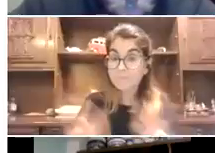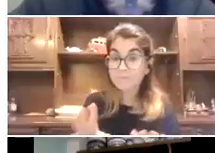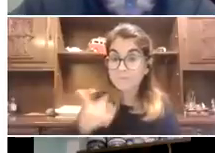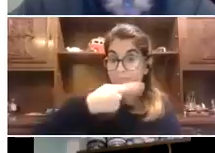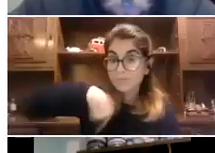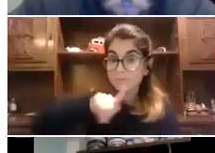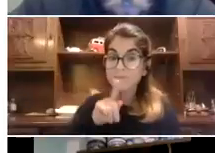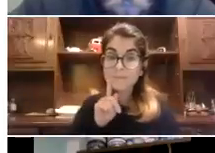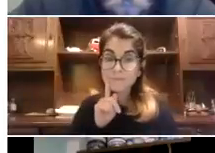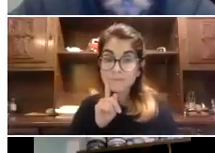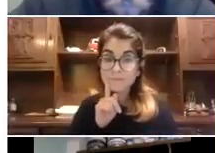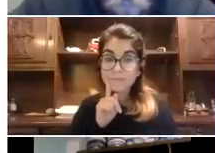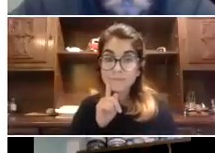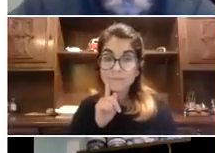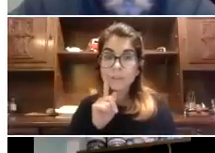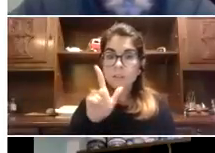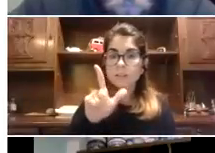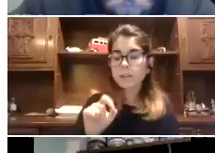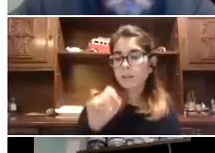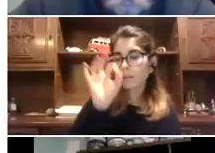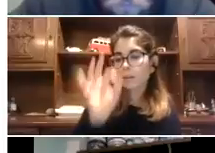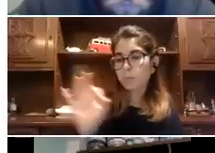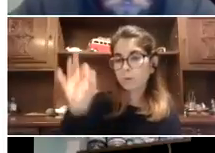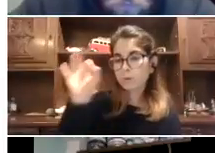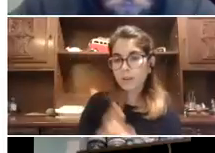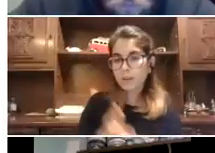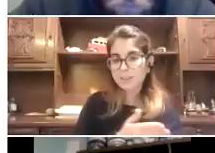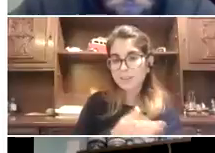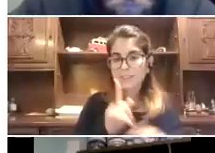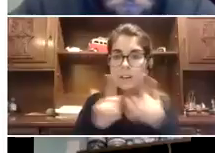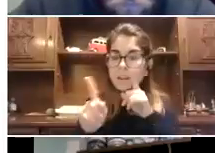la ponderación del 70% previo a la evaluación integrativa final.